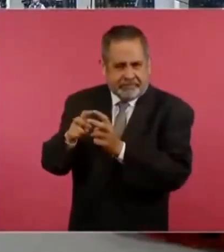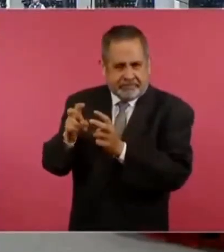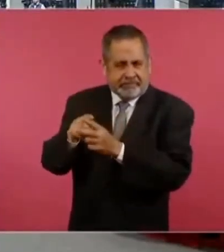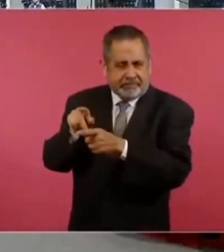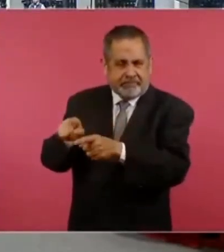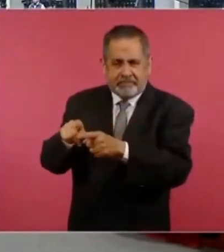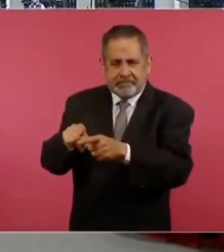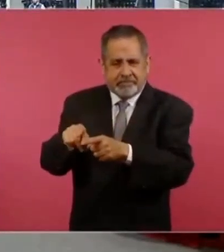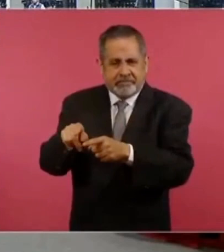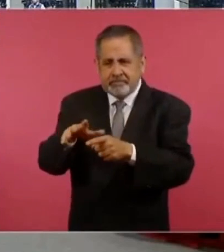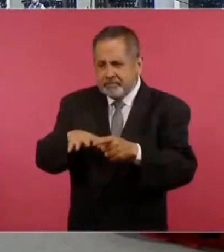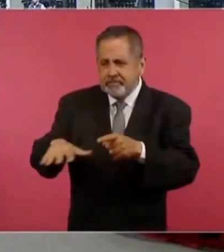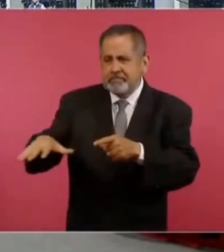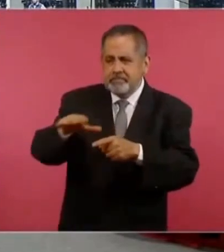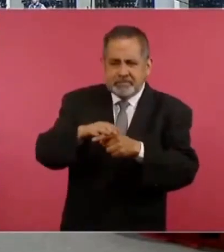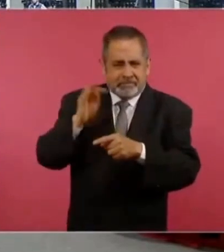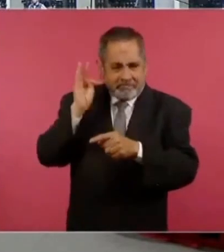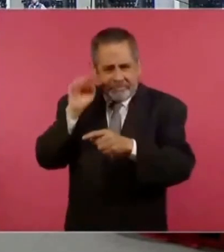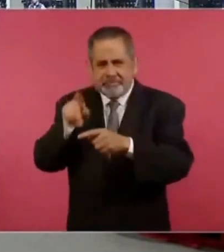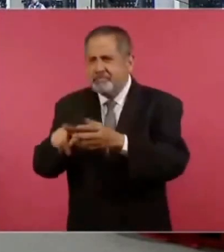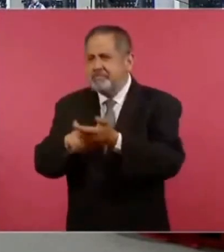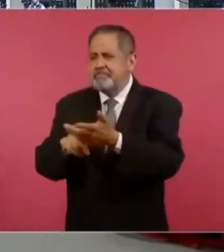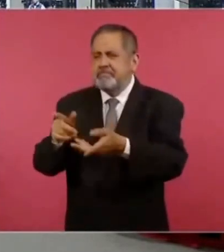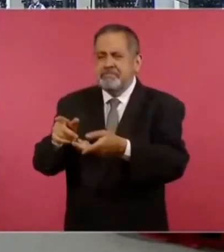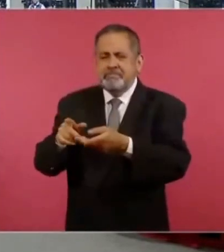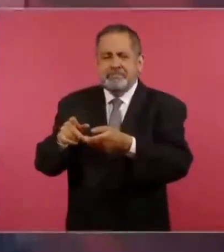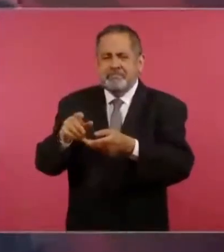de Tampico, de Madero, de Altamira,